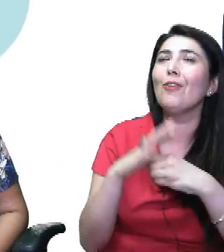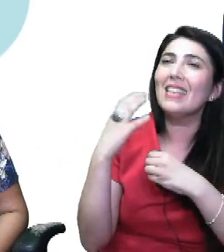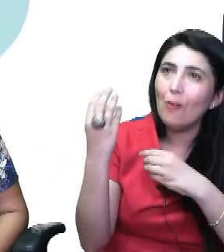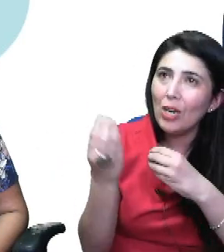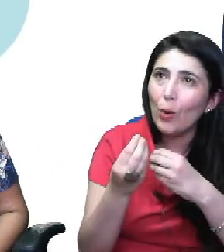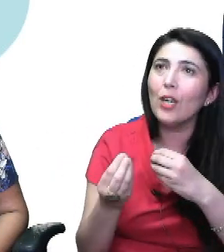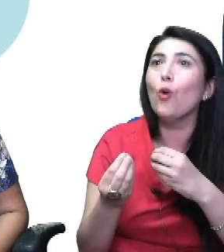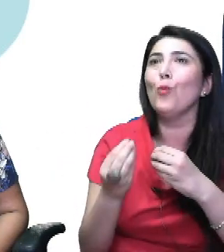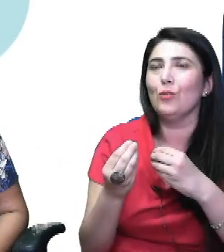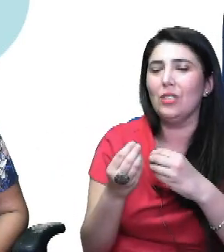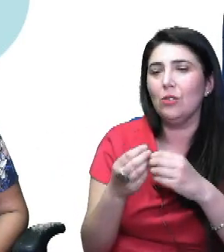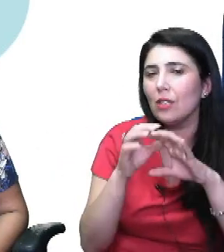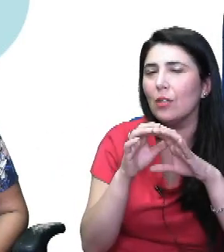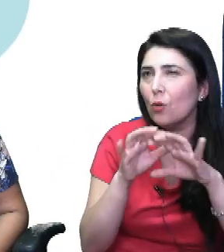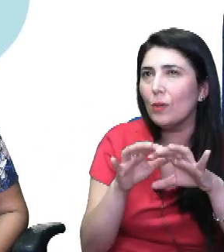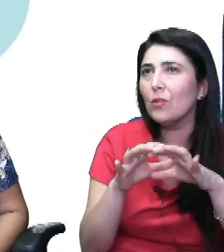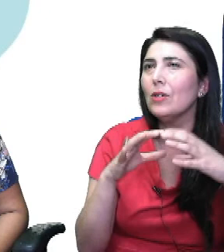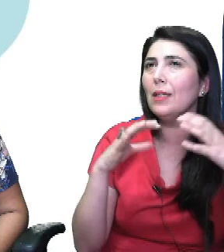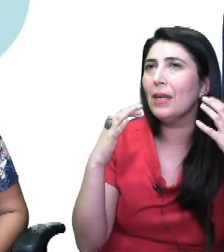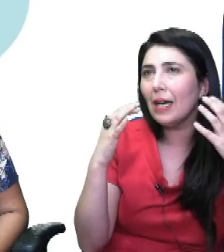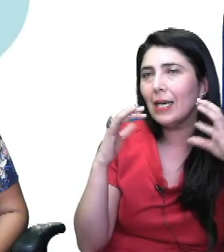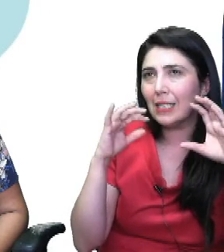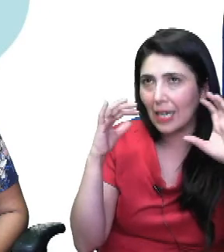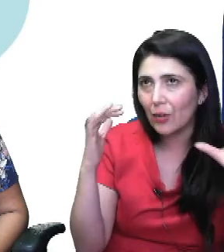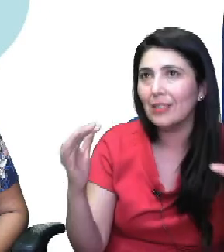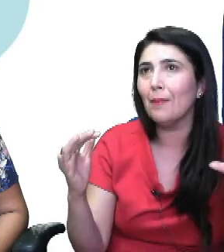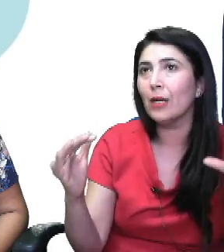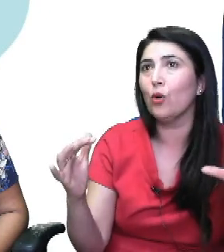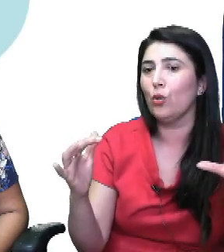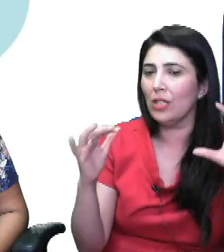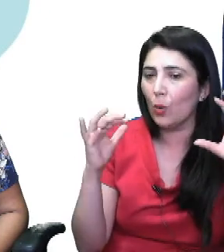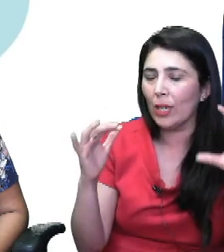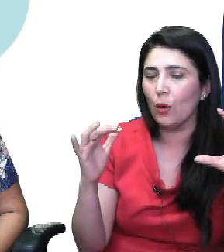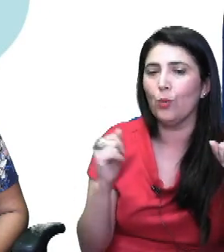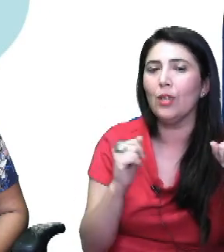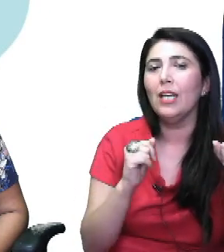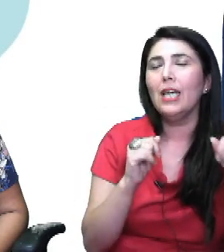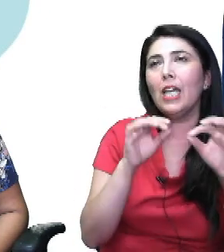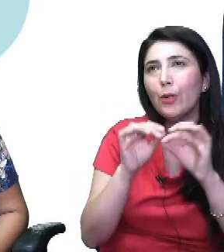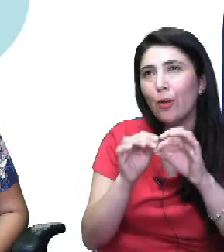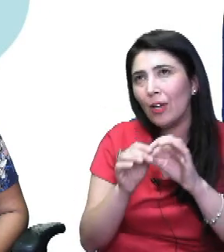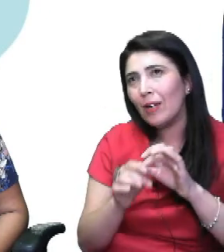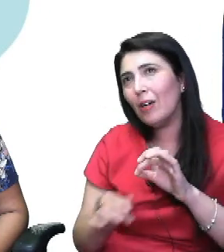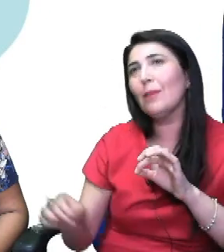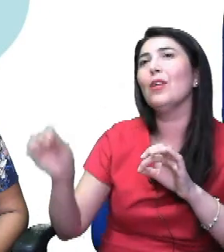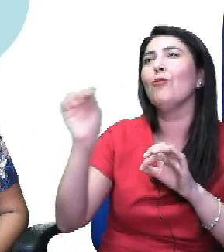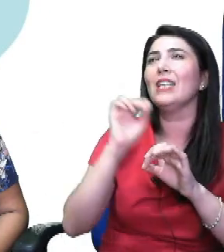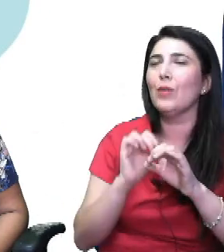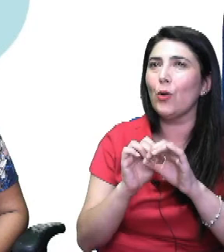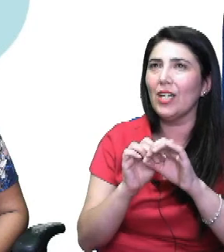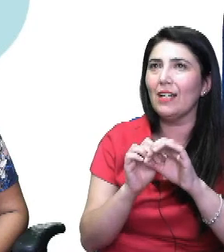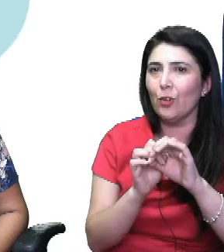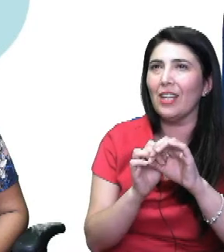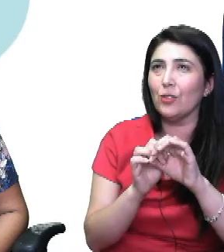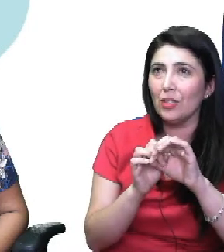pero nos faltaba un lenguaje común, ¿cierto? Este documento espera entregarnos ese marco, ese lenguaje común. Y por otro lado también nos faltaba